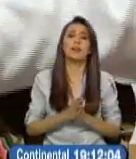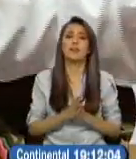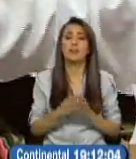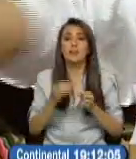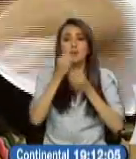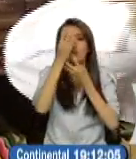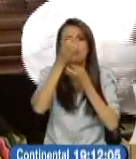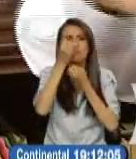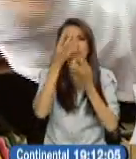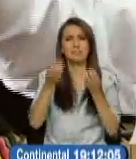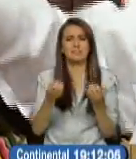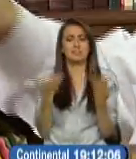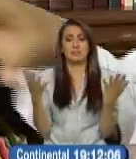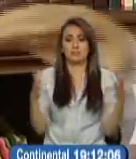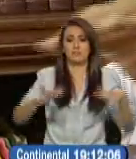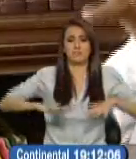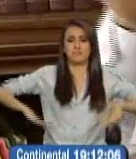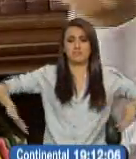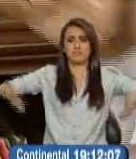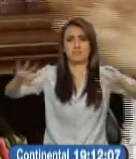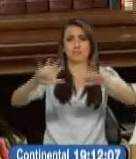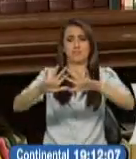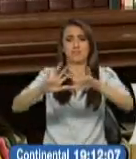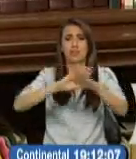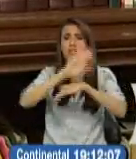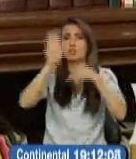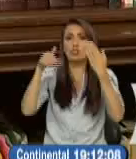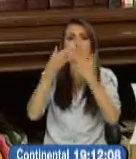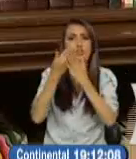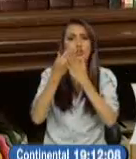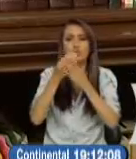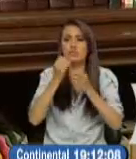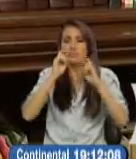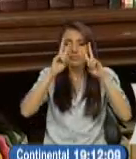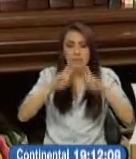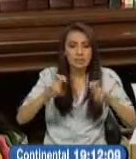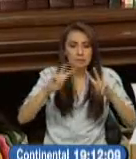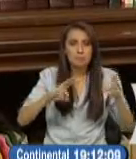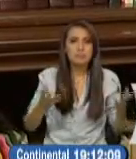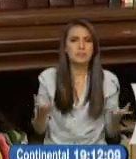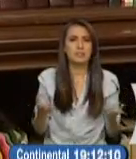una intervención masiva en problemas y hechos claros.